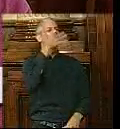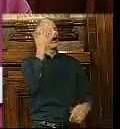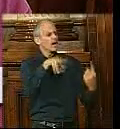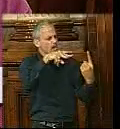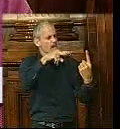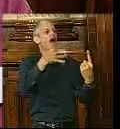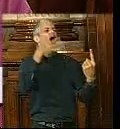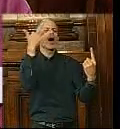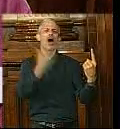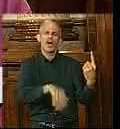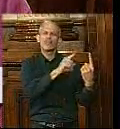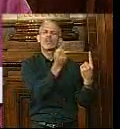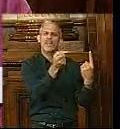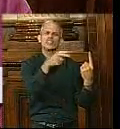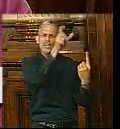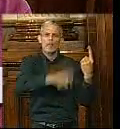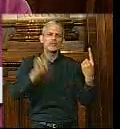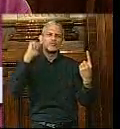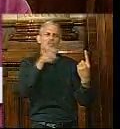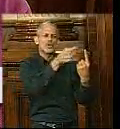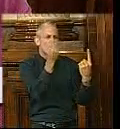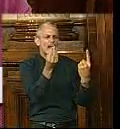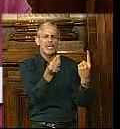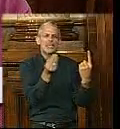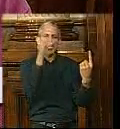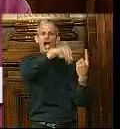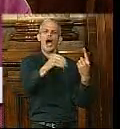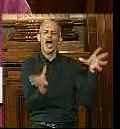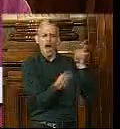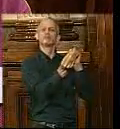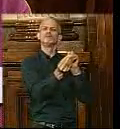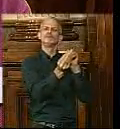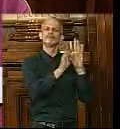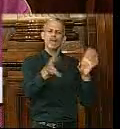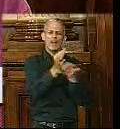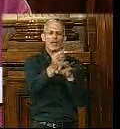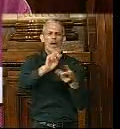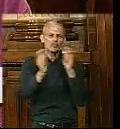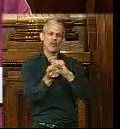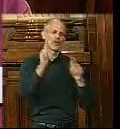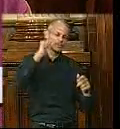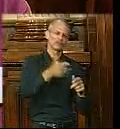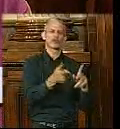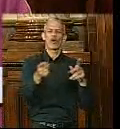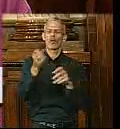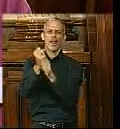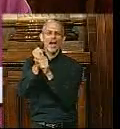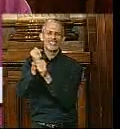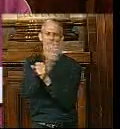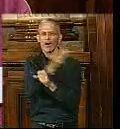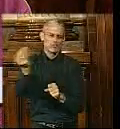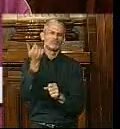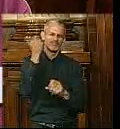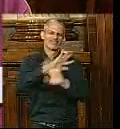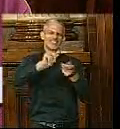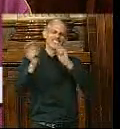sorda y comprende lo que significa ser sordo y lo que eso implica para la educación de los sordos, para lo laboral, etcétera. Eso es lo que va a hacer